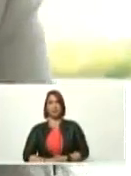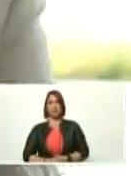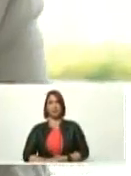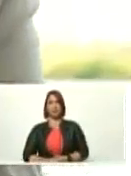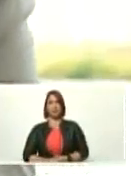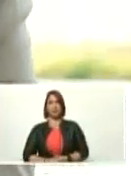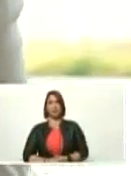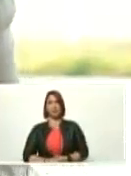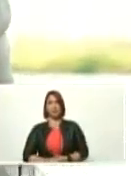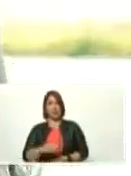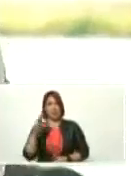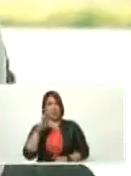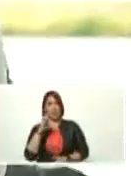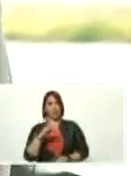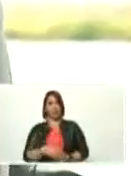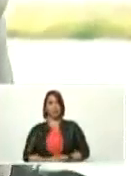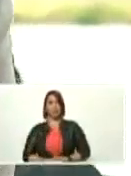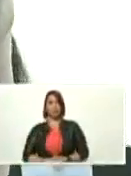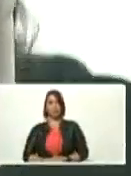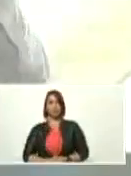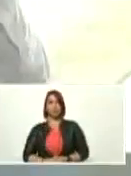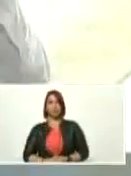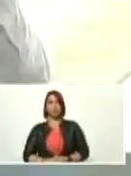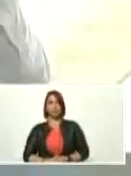antiguo de Caracas.